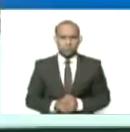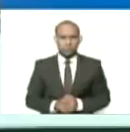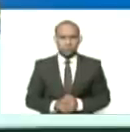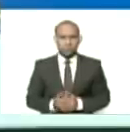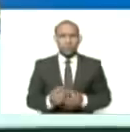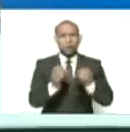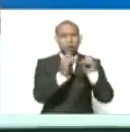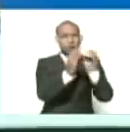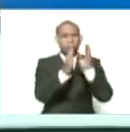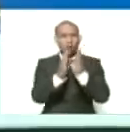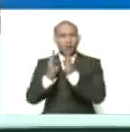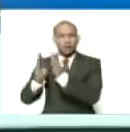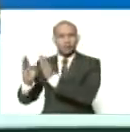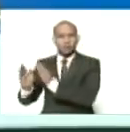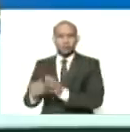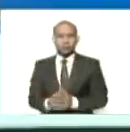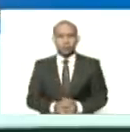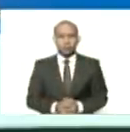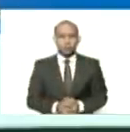organización,